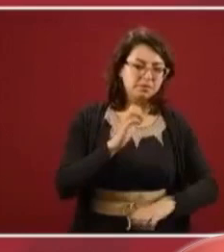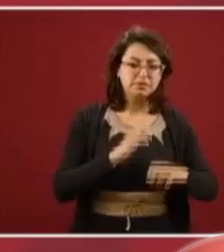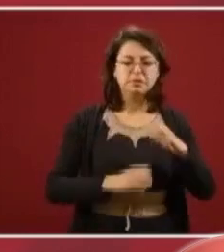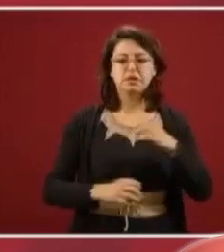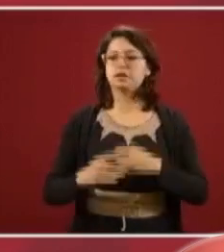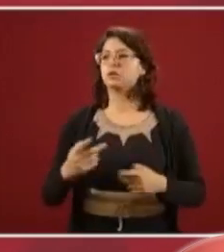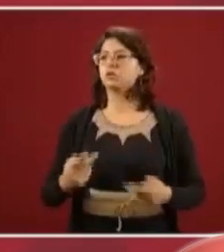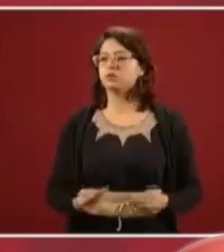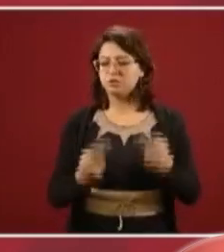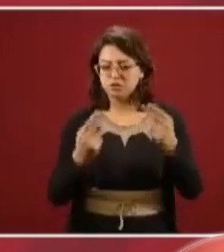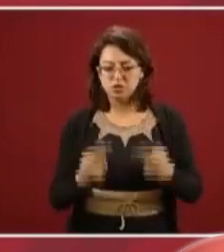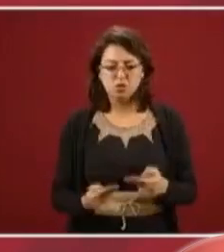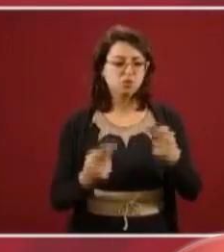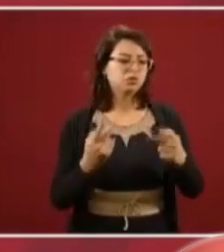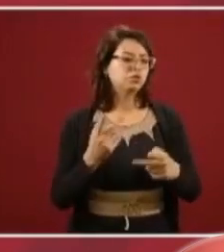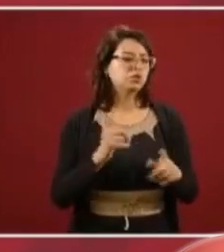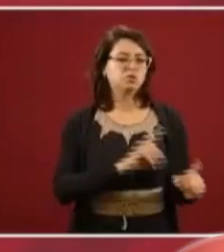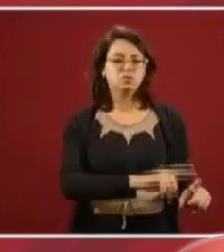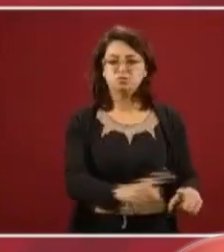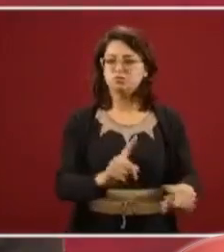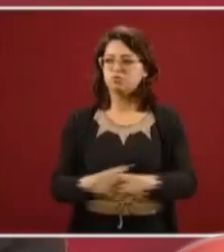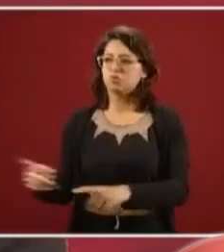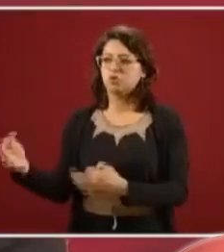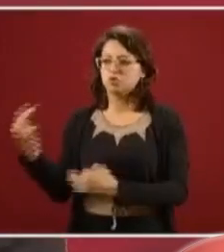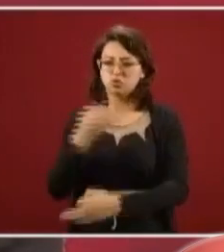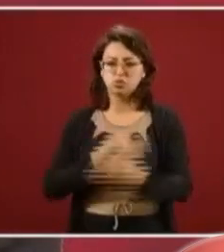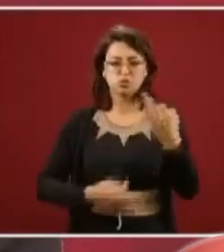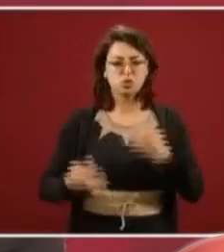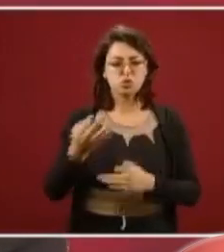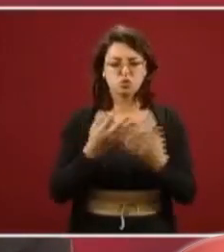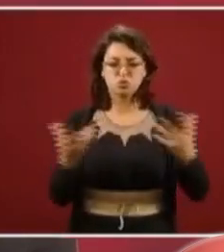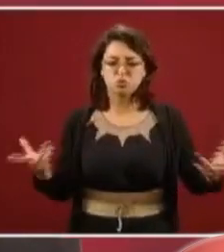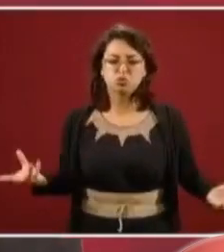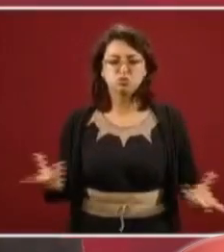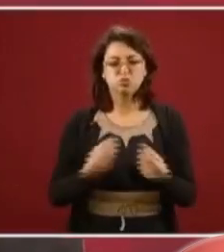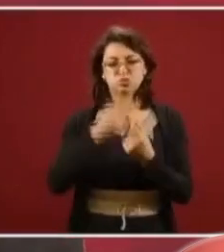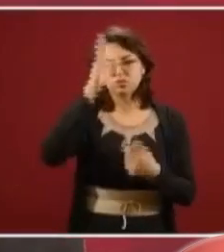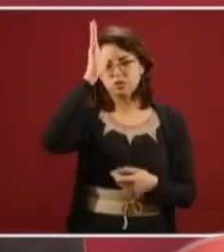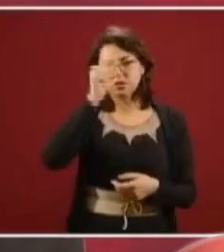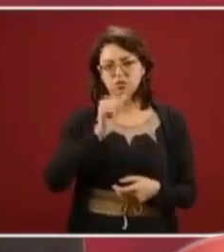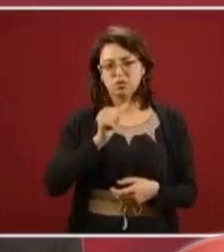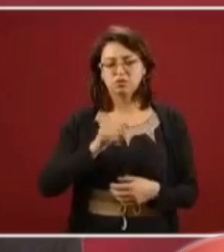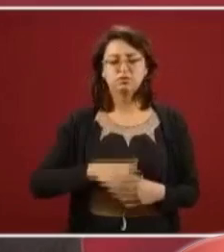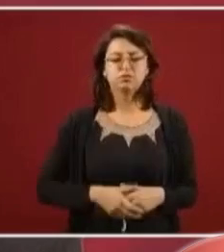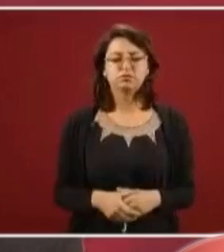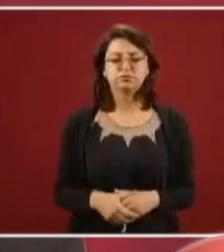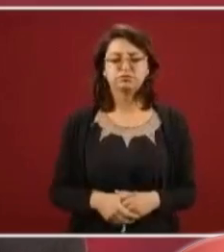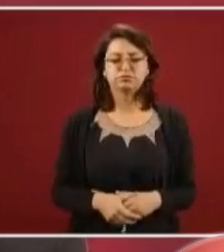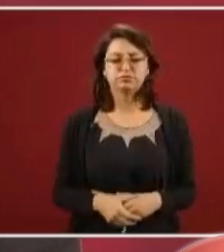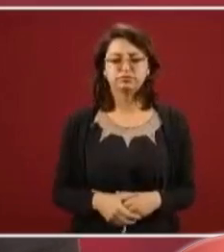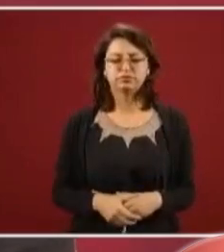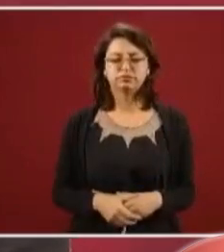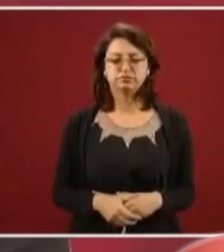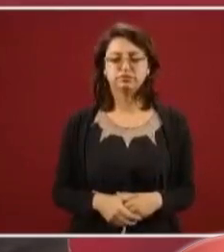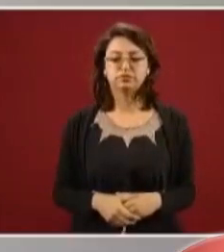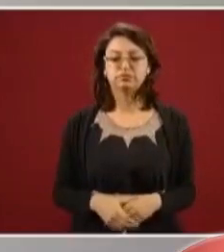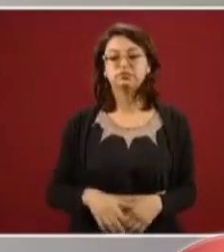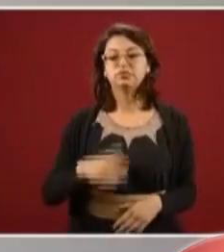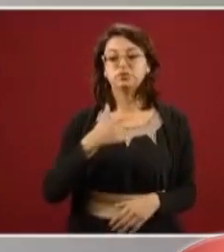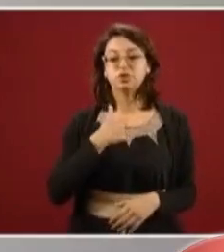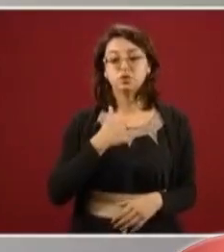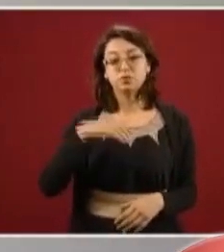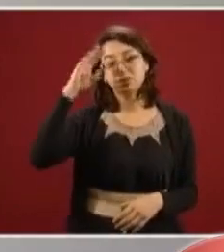todos, para ponernos de acuerdo con la norma. Eso yo espero que